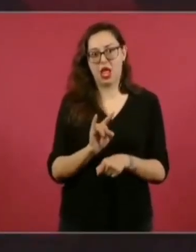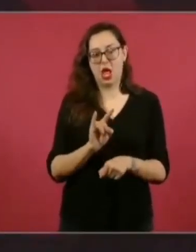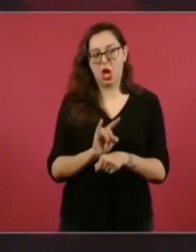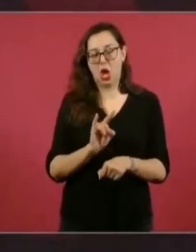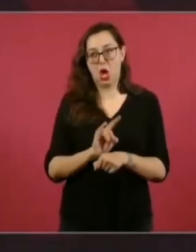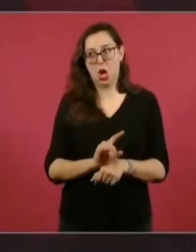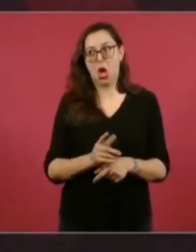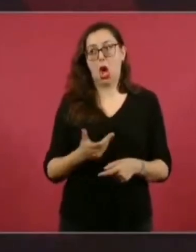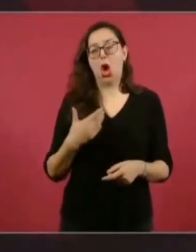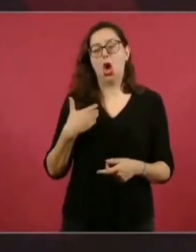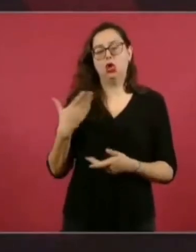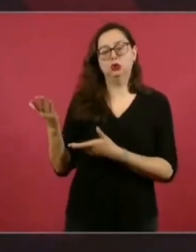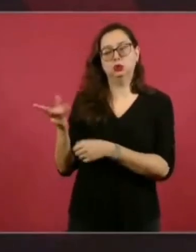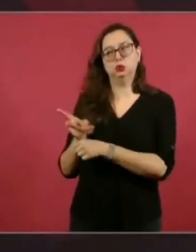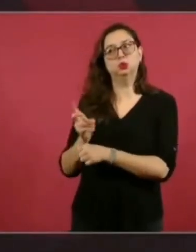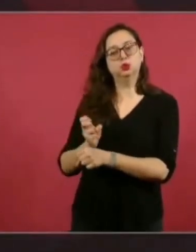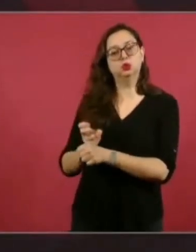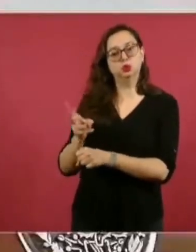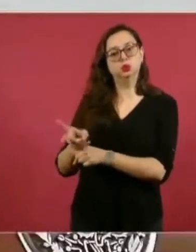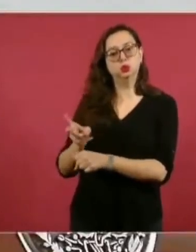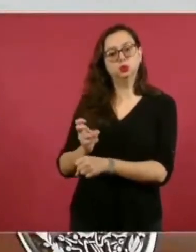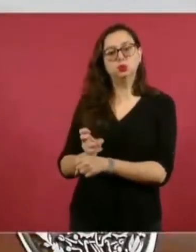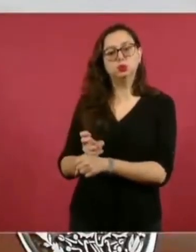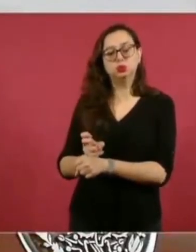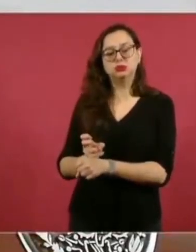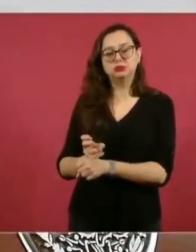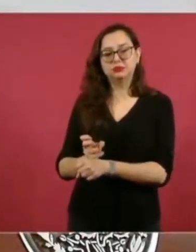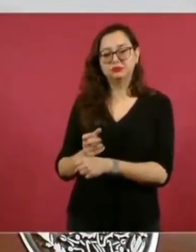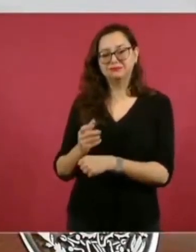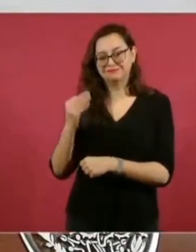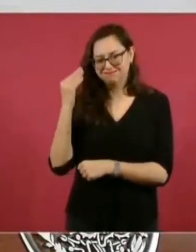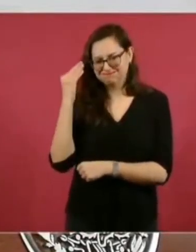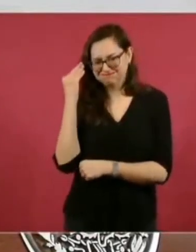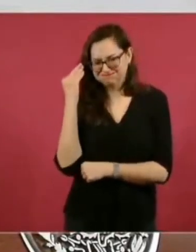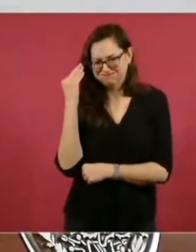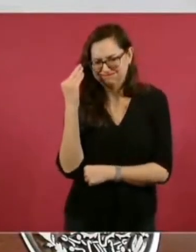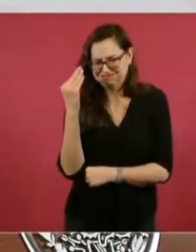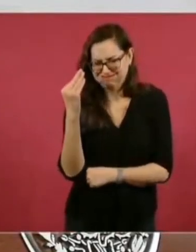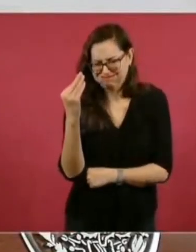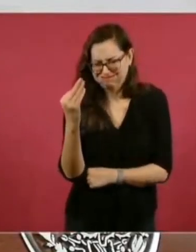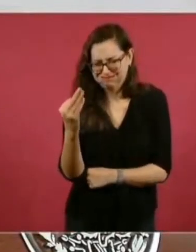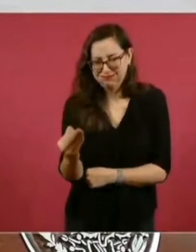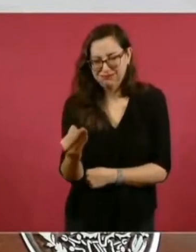que había pluralidad. Pero era para